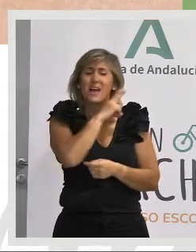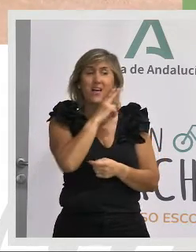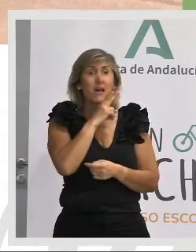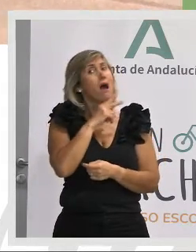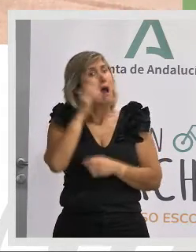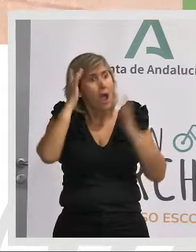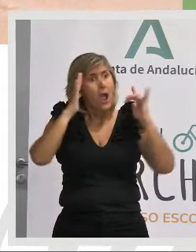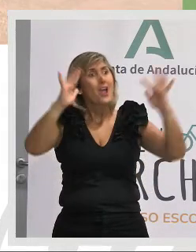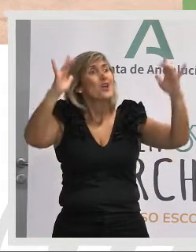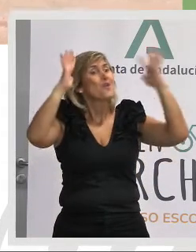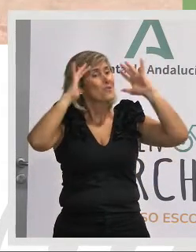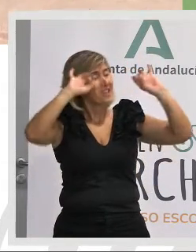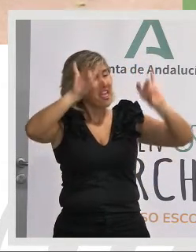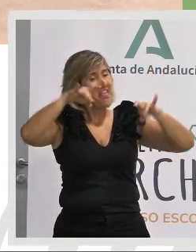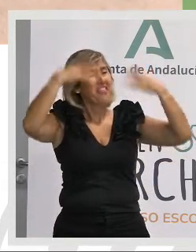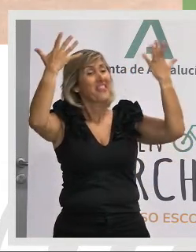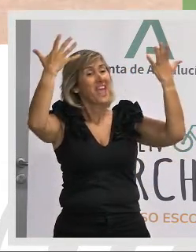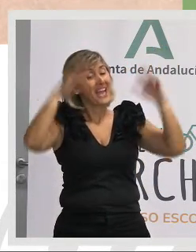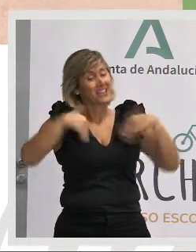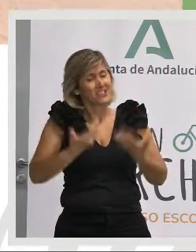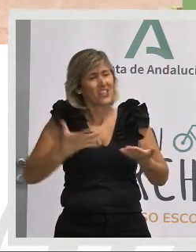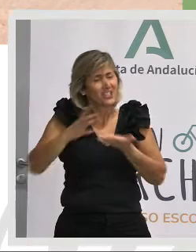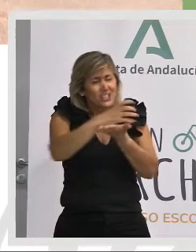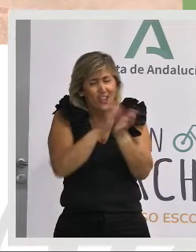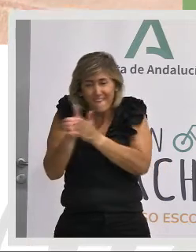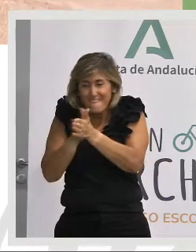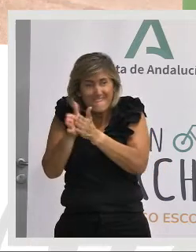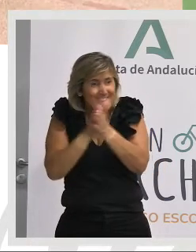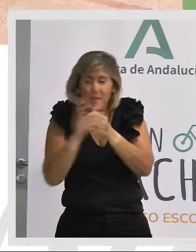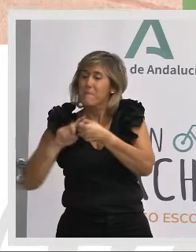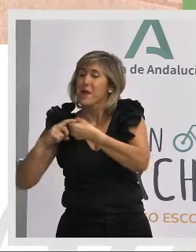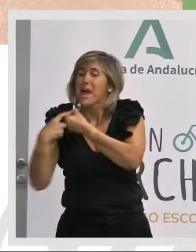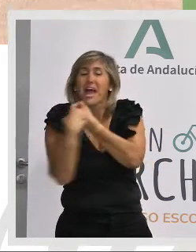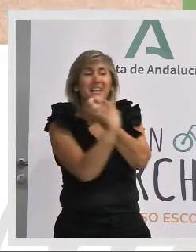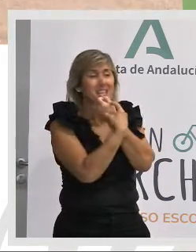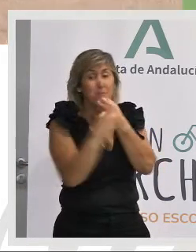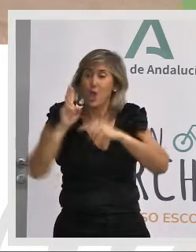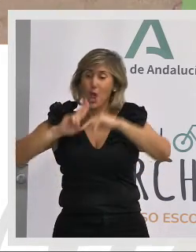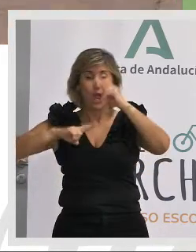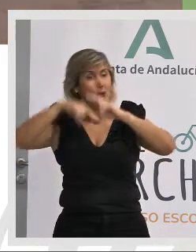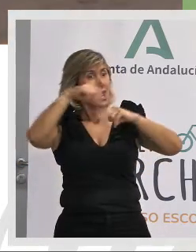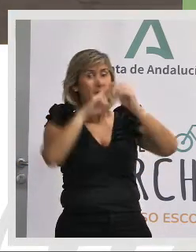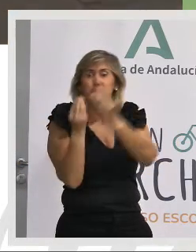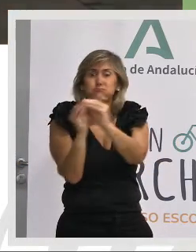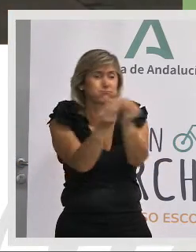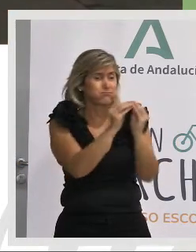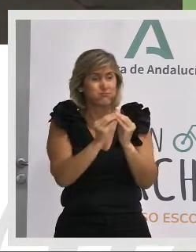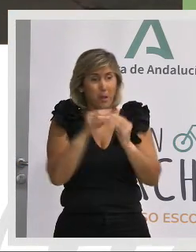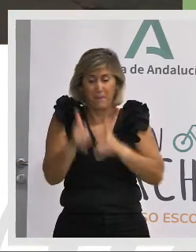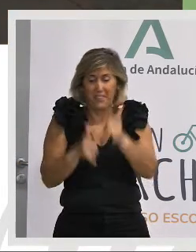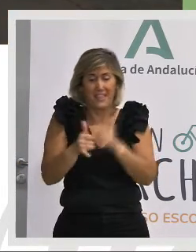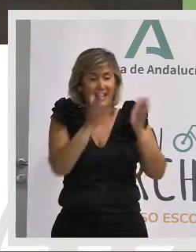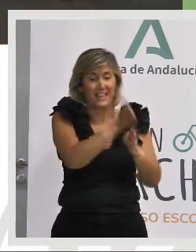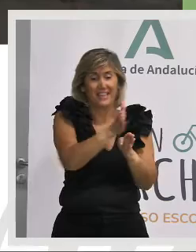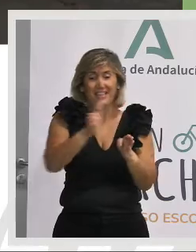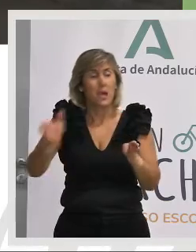mucha ilusión la idea, así que se pusieron manos a la obra y construyeron un bicicletero. Mi padre ha sido